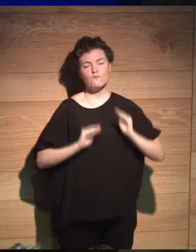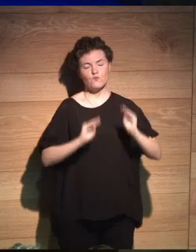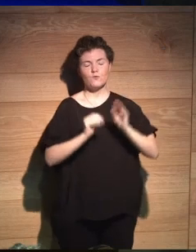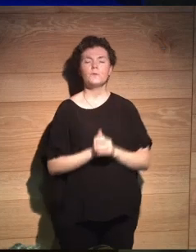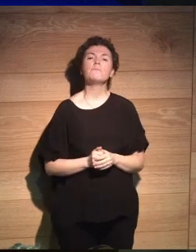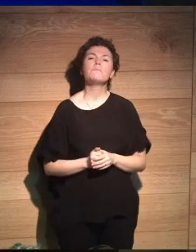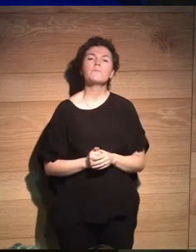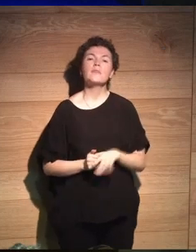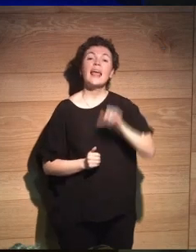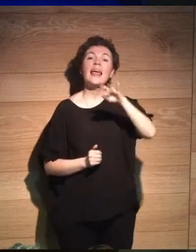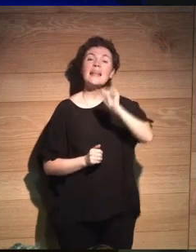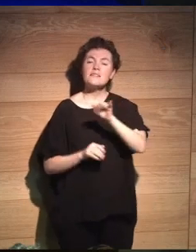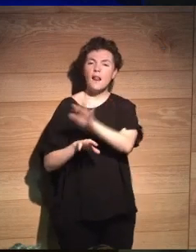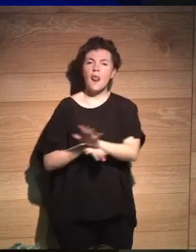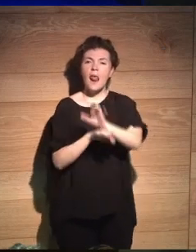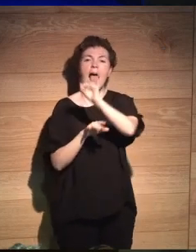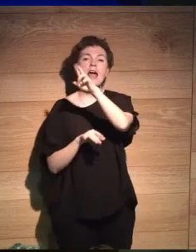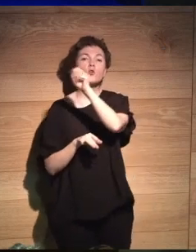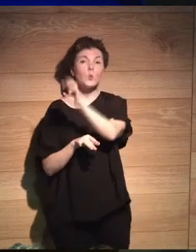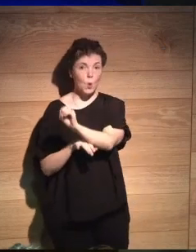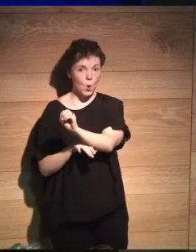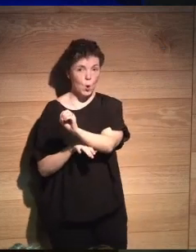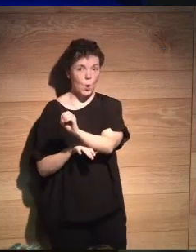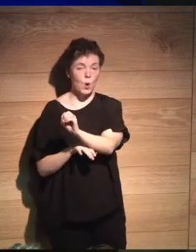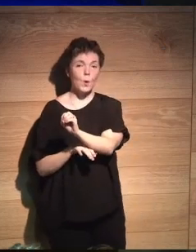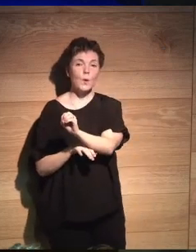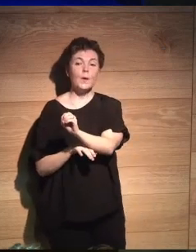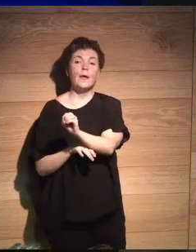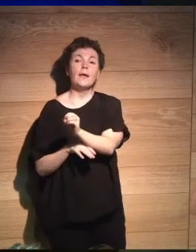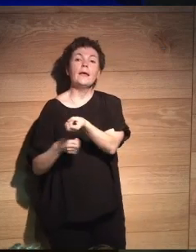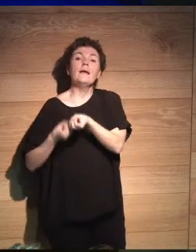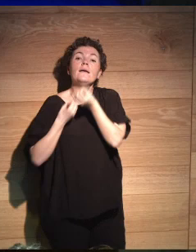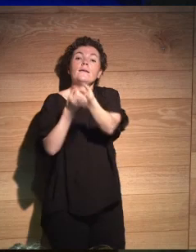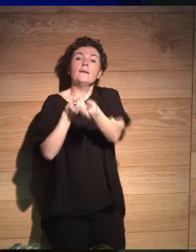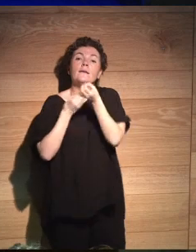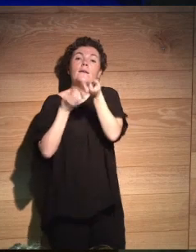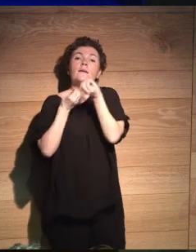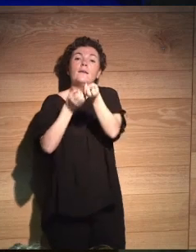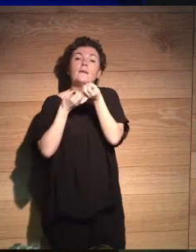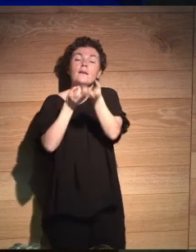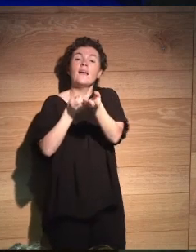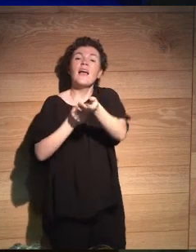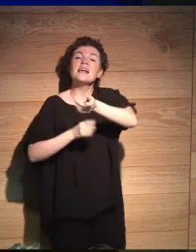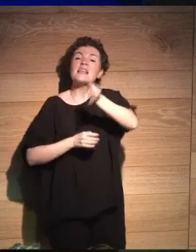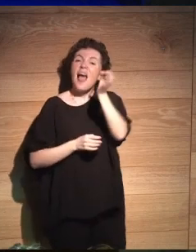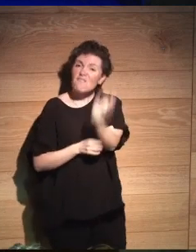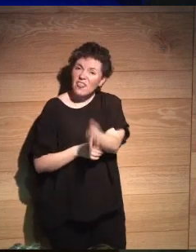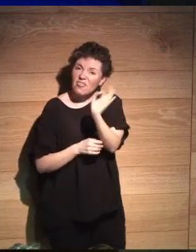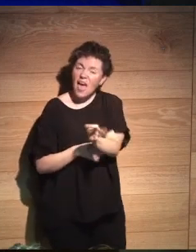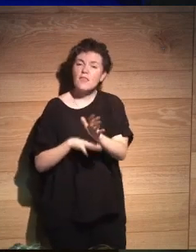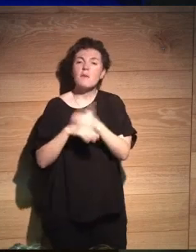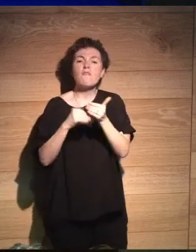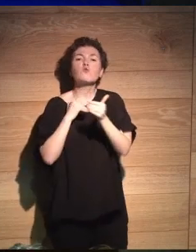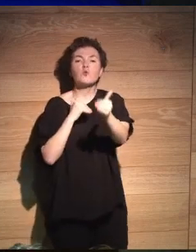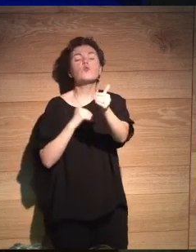Ilse convenció a Arturo de que transmitir la verdad será beneficioso a la